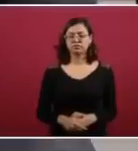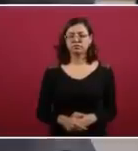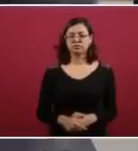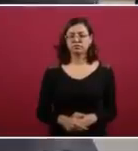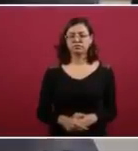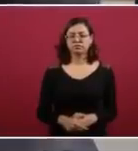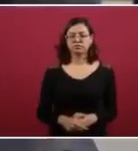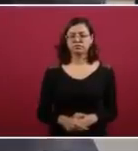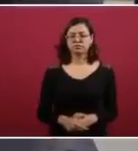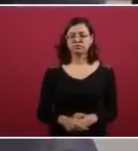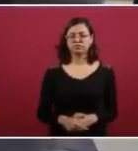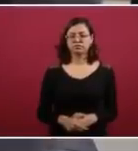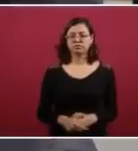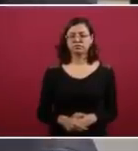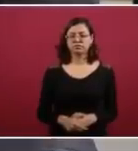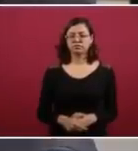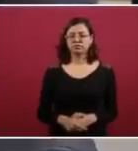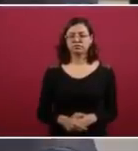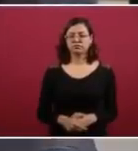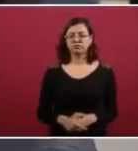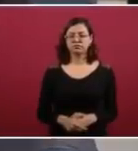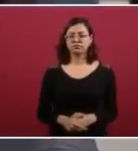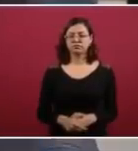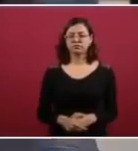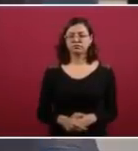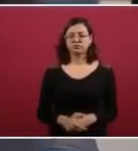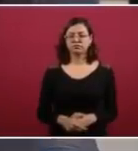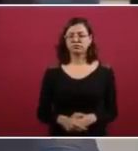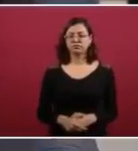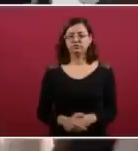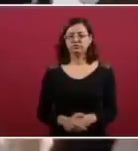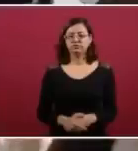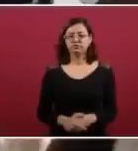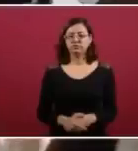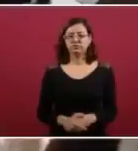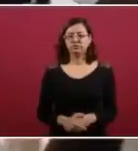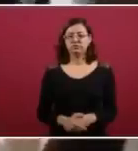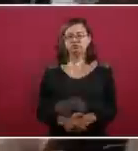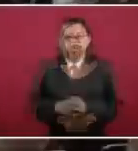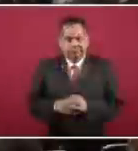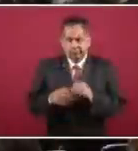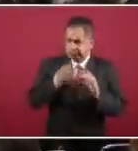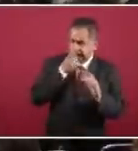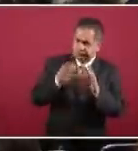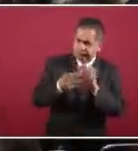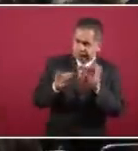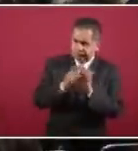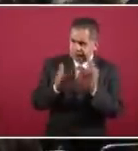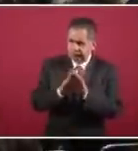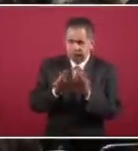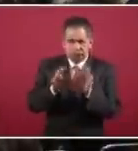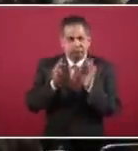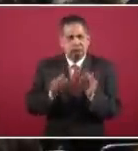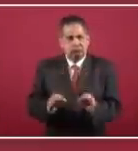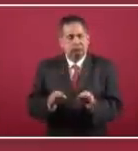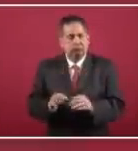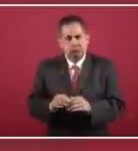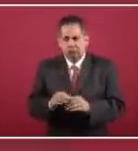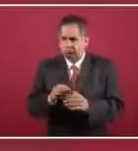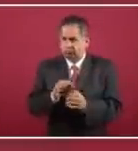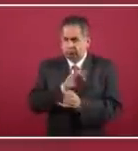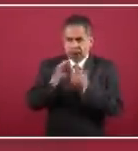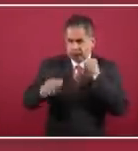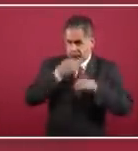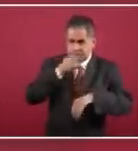que mañana, precisamente como corolario de este acto, mañana